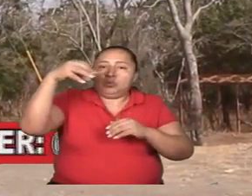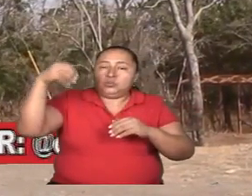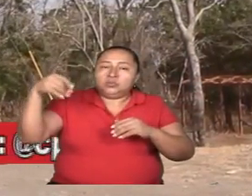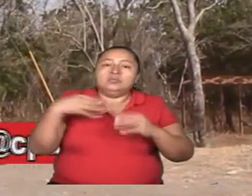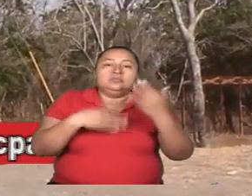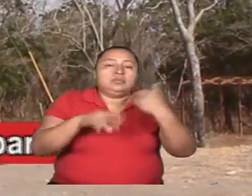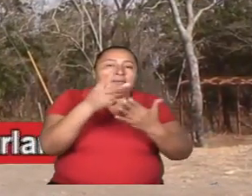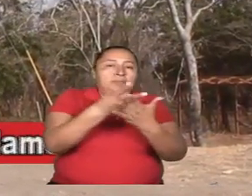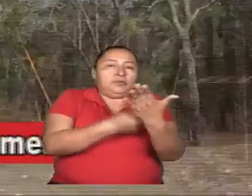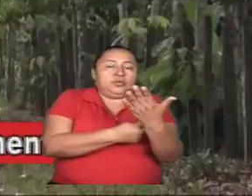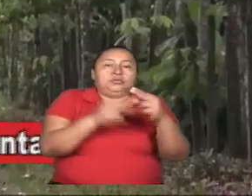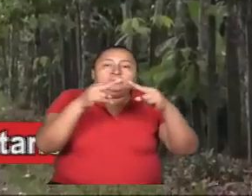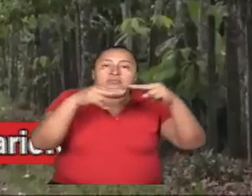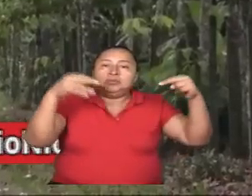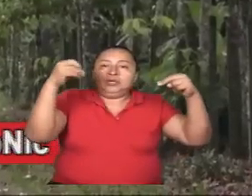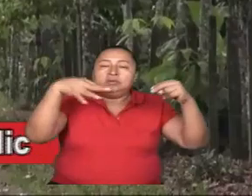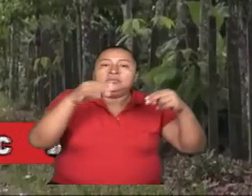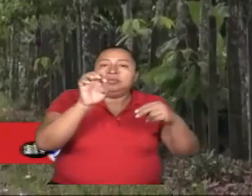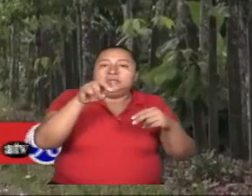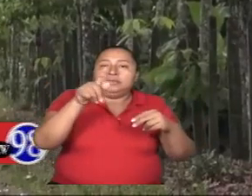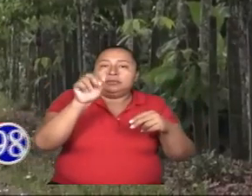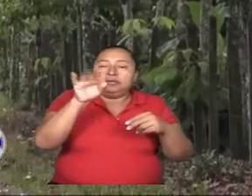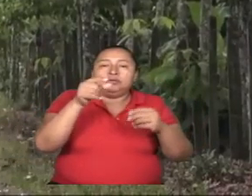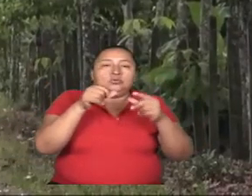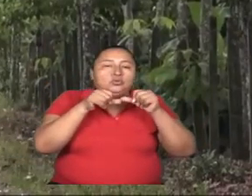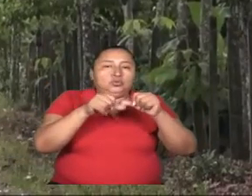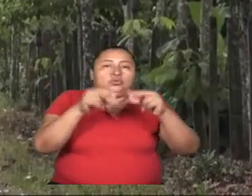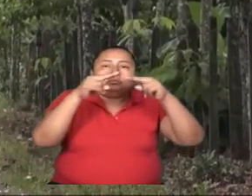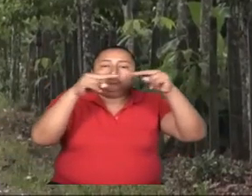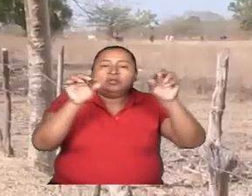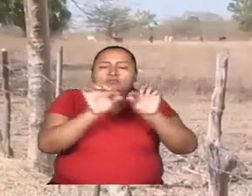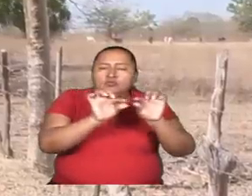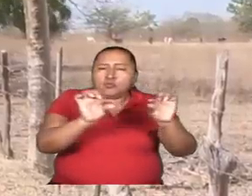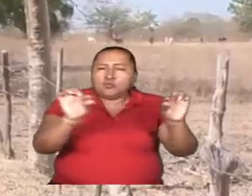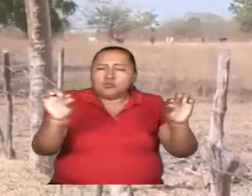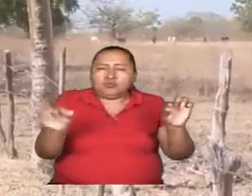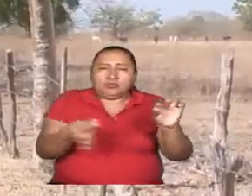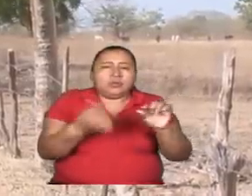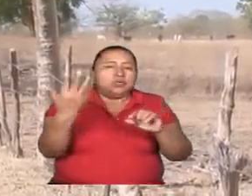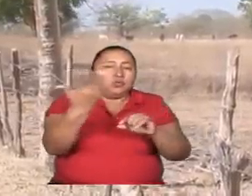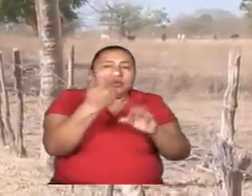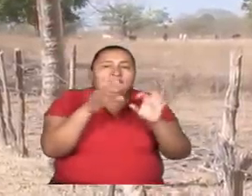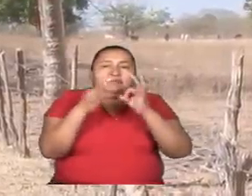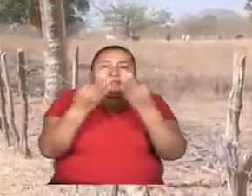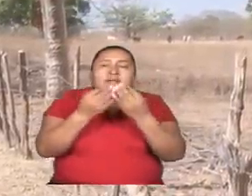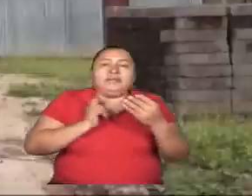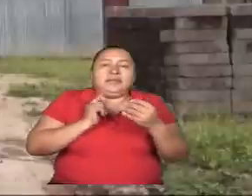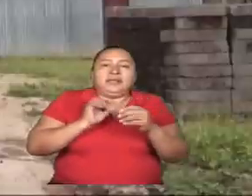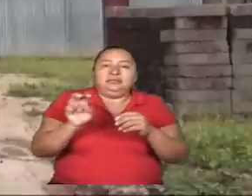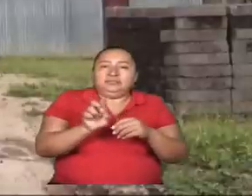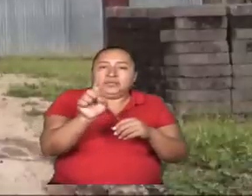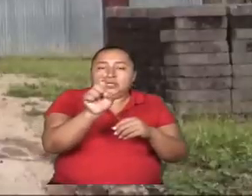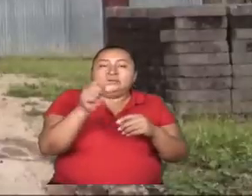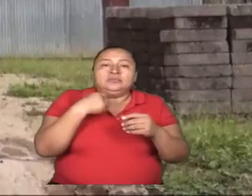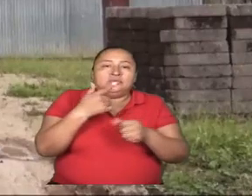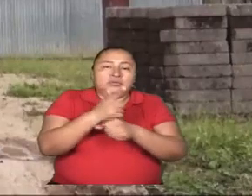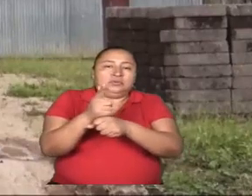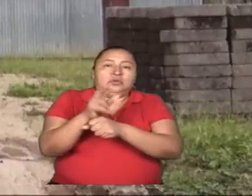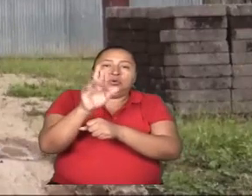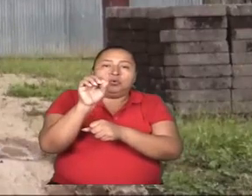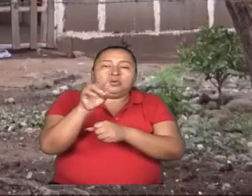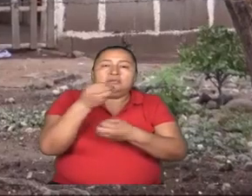proyectos eléctricos, Enatrel continúa instalando fibra óptica para que todas las familias tengan internet. Con imágenes de